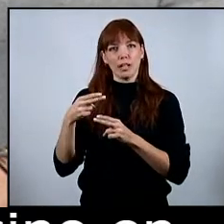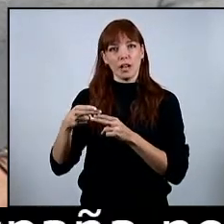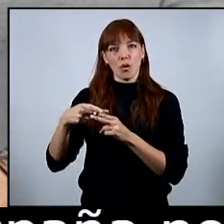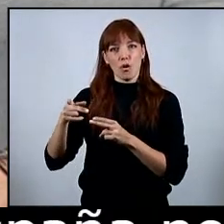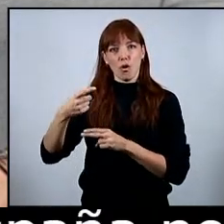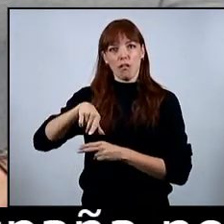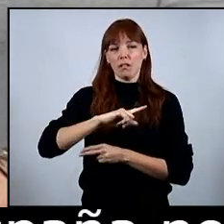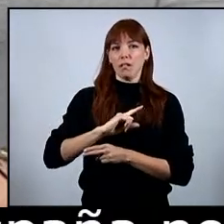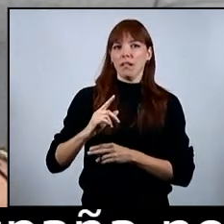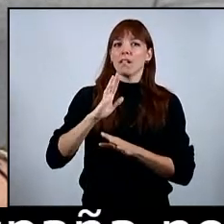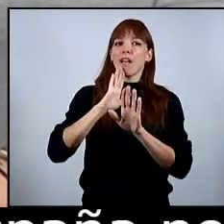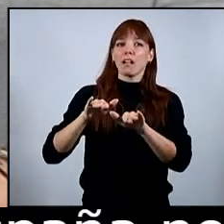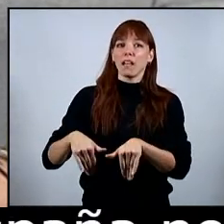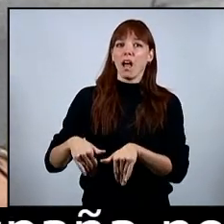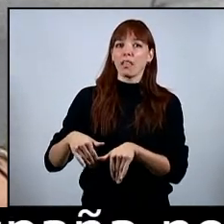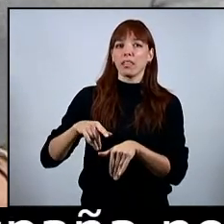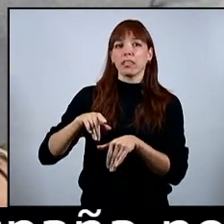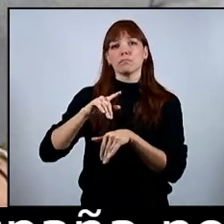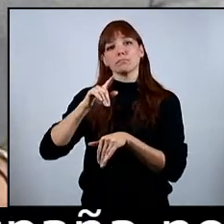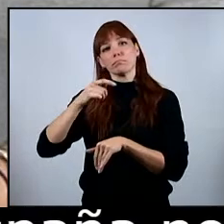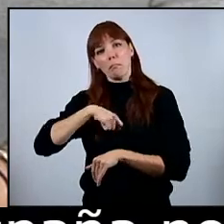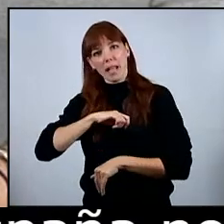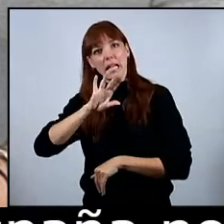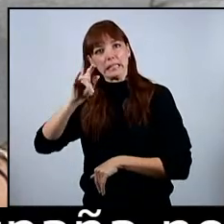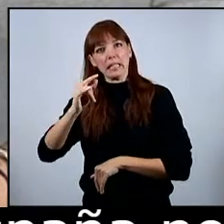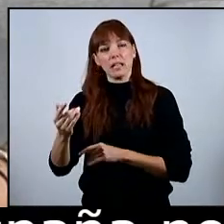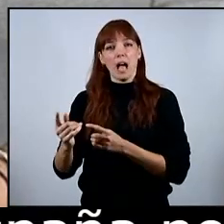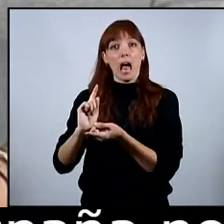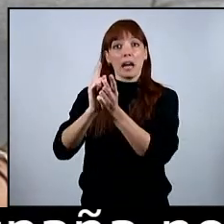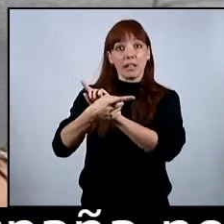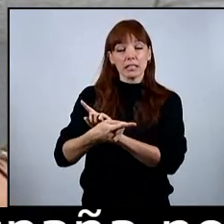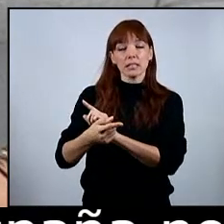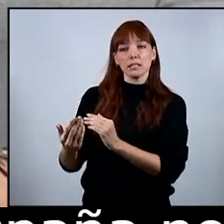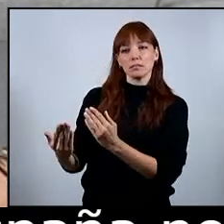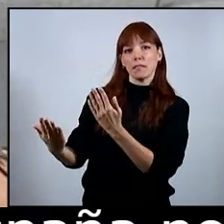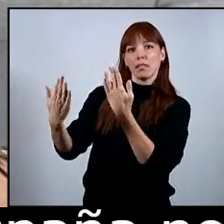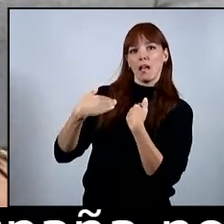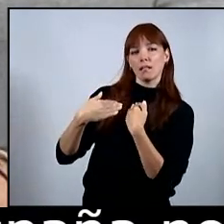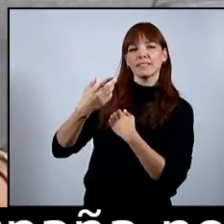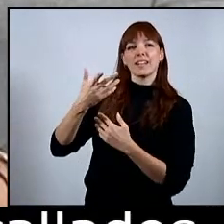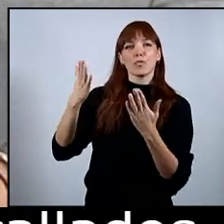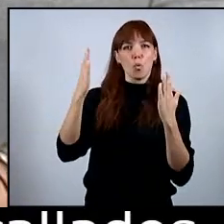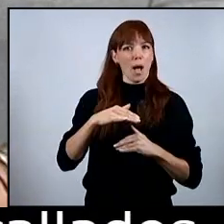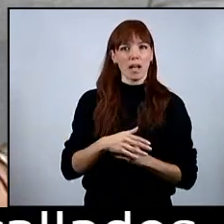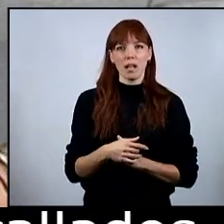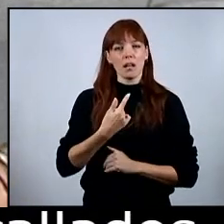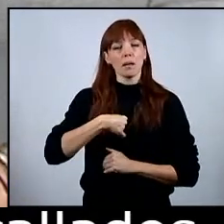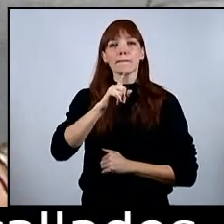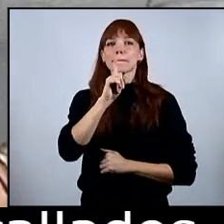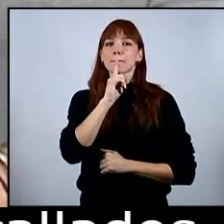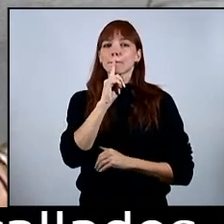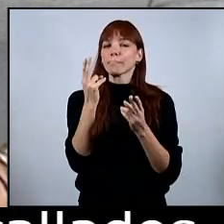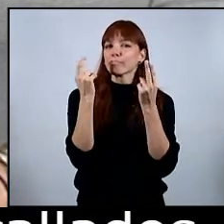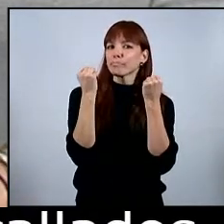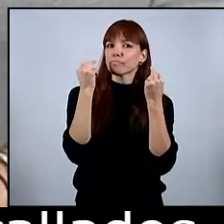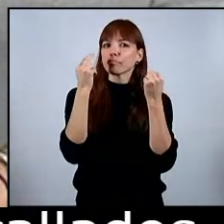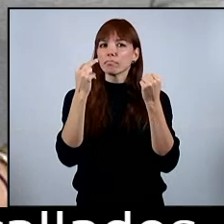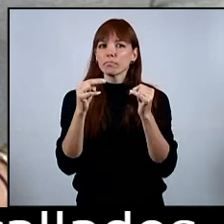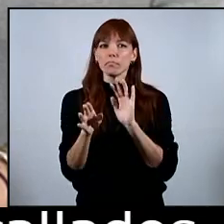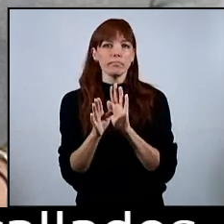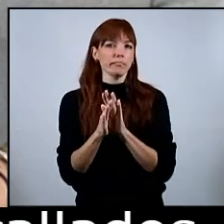correspondida. Y no podemos permanecer callados y dóciles ante las cesiones al